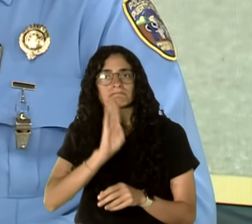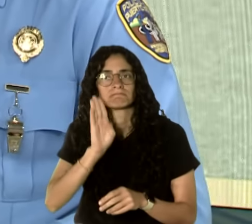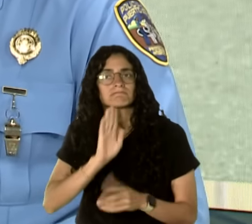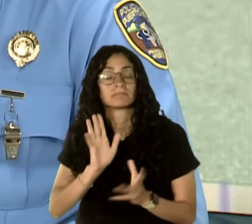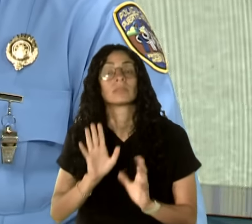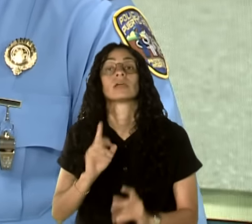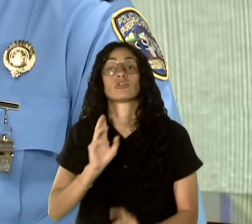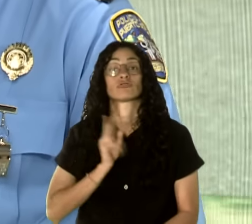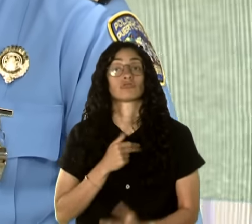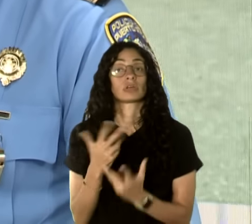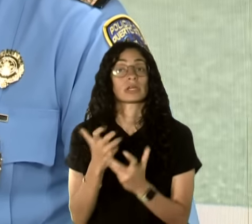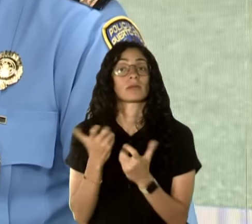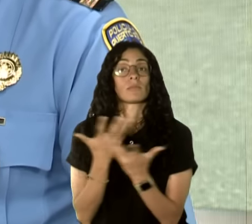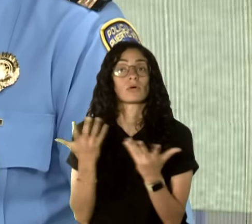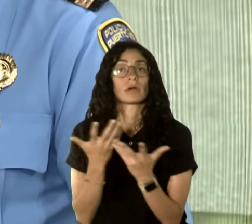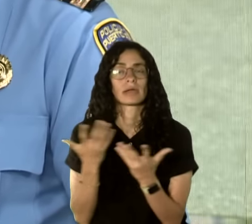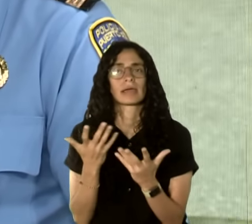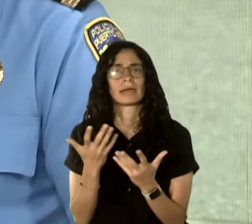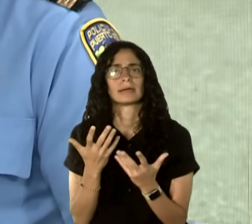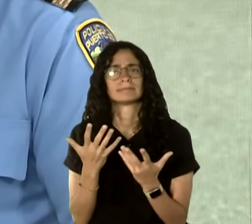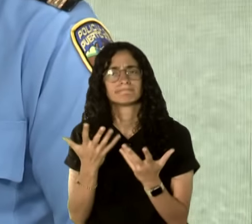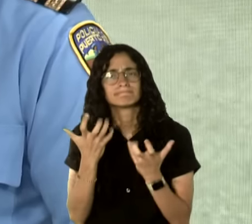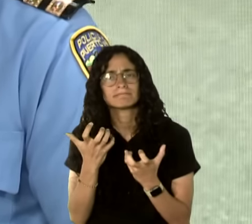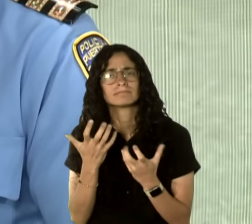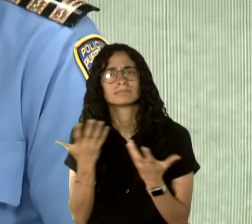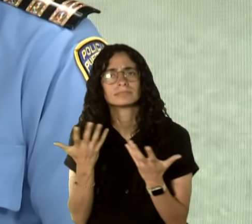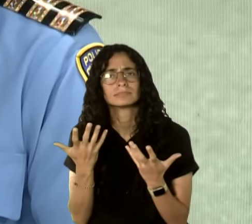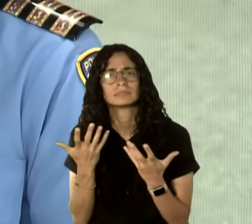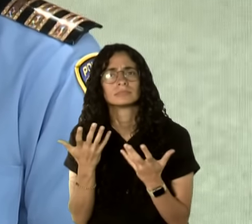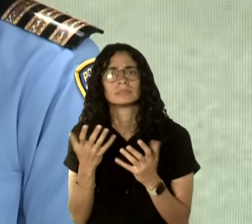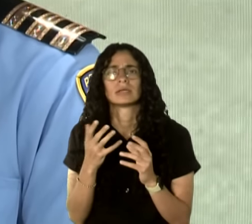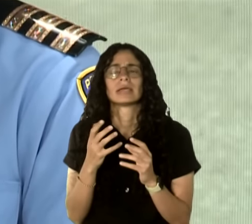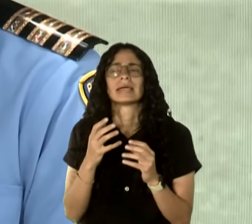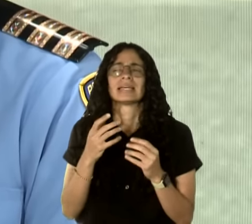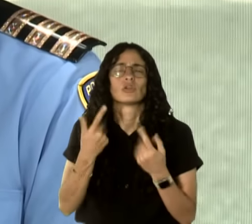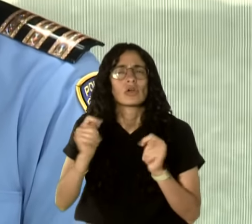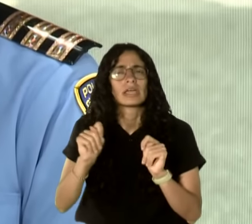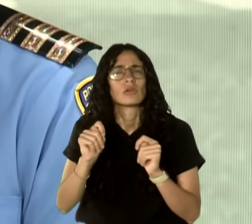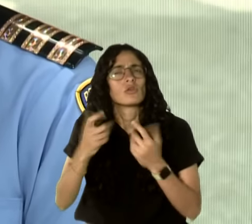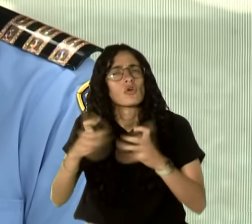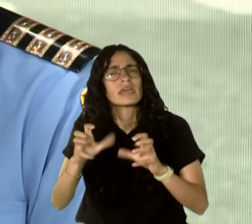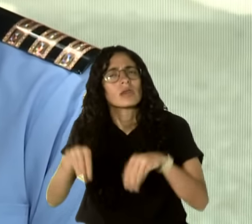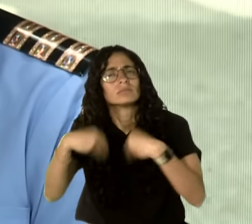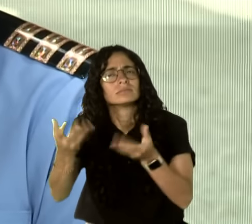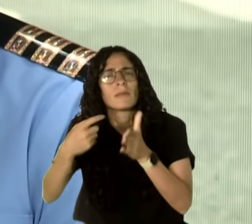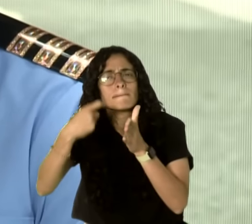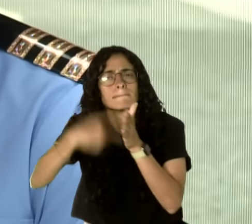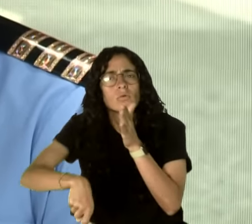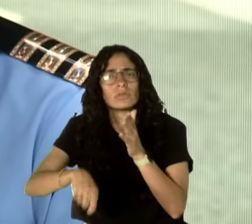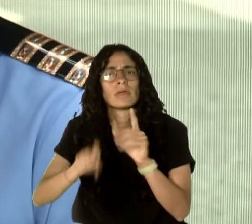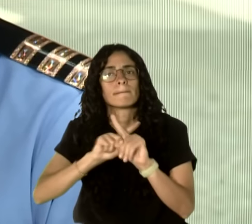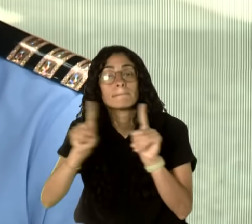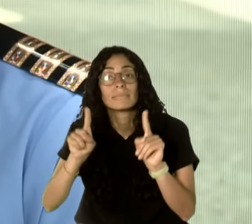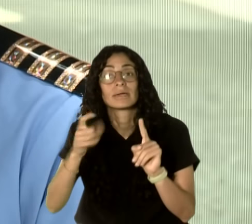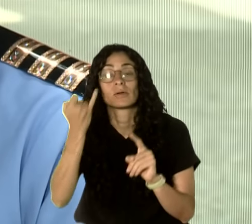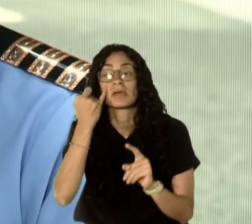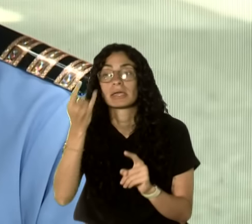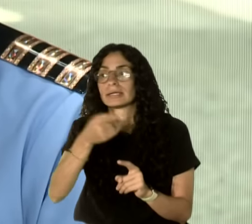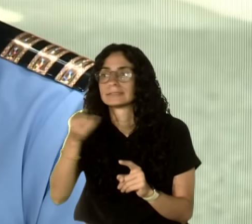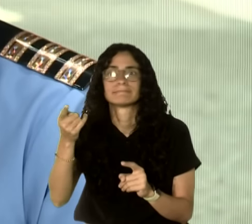queremos que la gente llegue a su destino libre de contratiempo nosotros no quisiéramos emitir la multa Pero obviamente la única herramienta que tenemos para que que las personas Queen